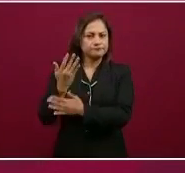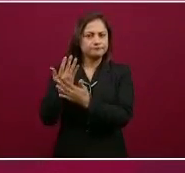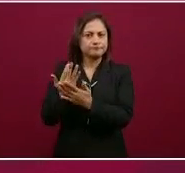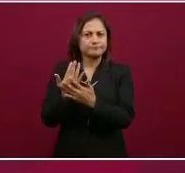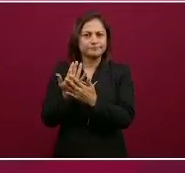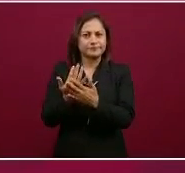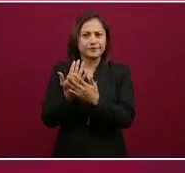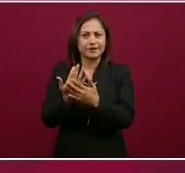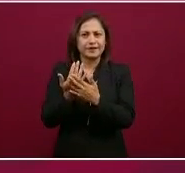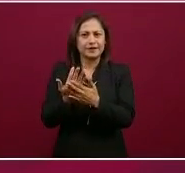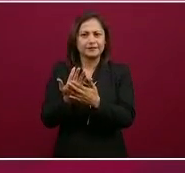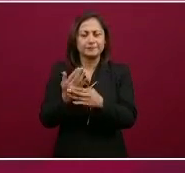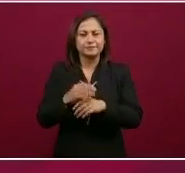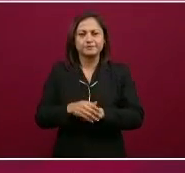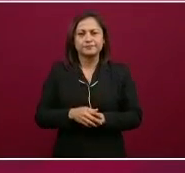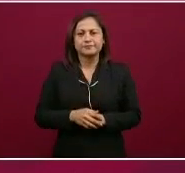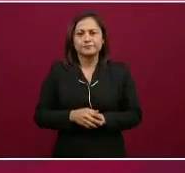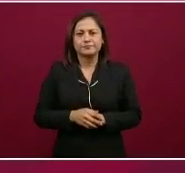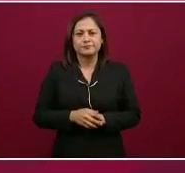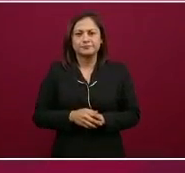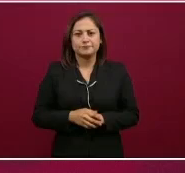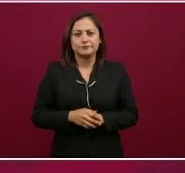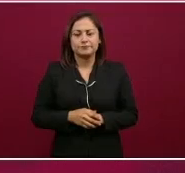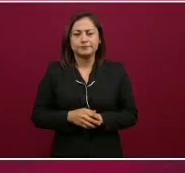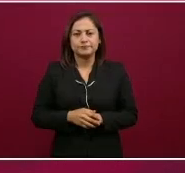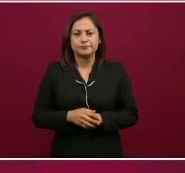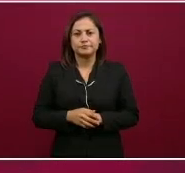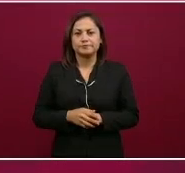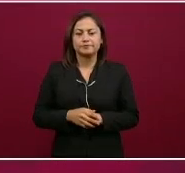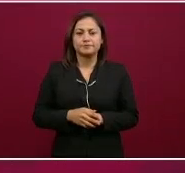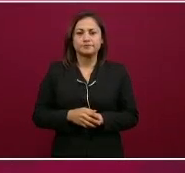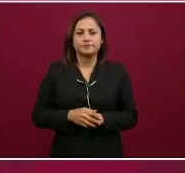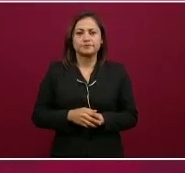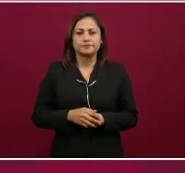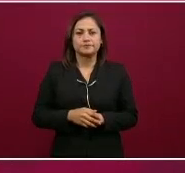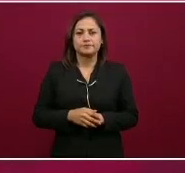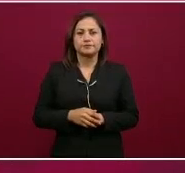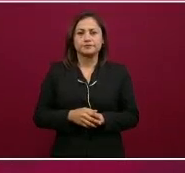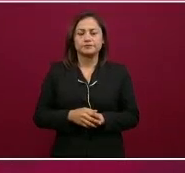que vamos a esperar es